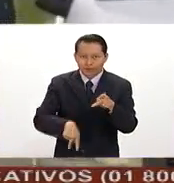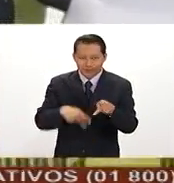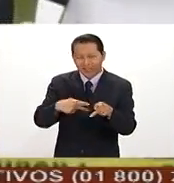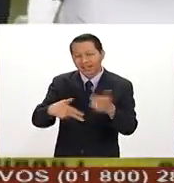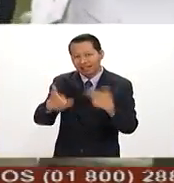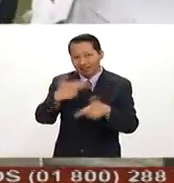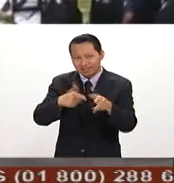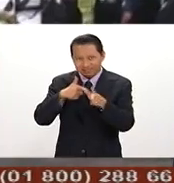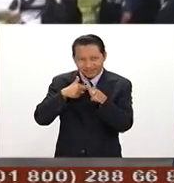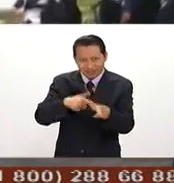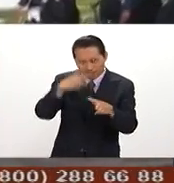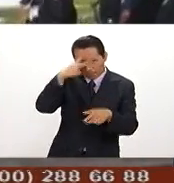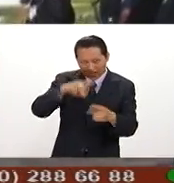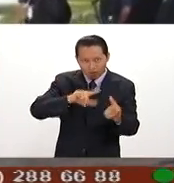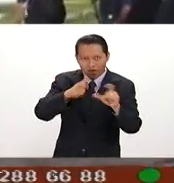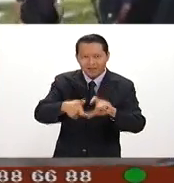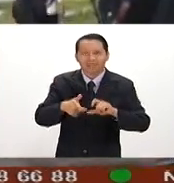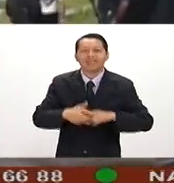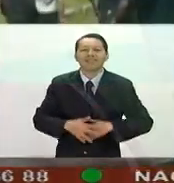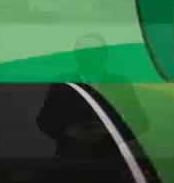está usted viendo México al Día.